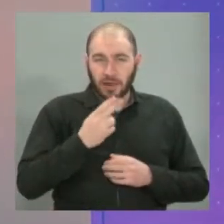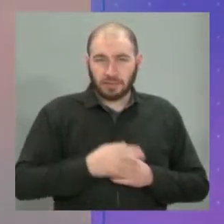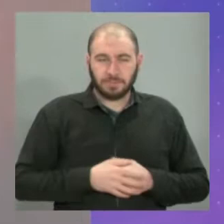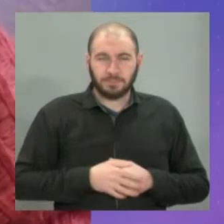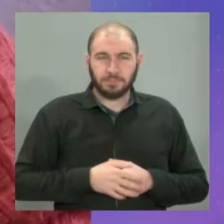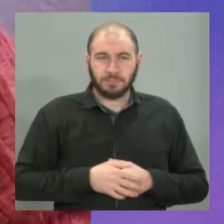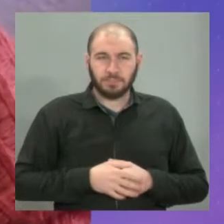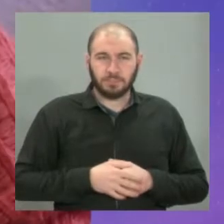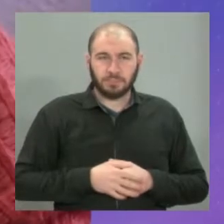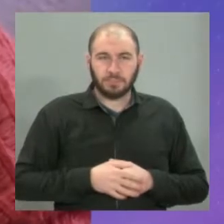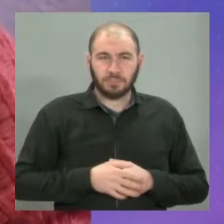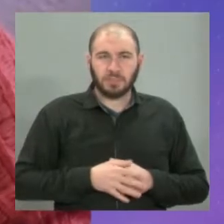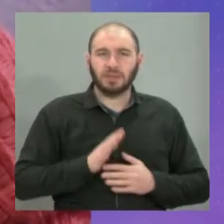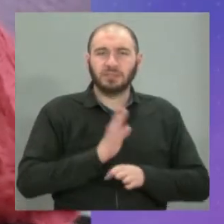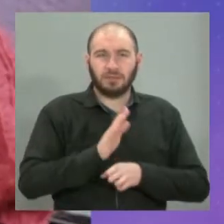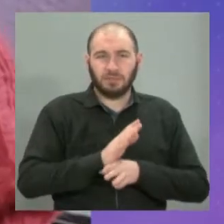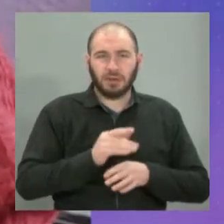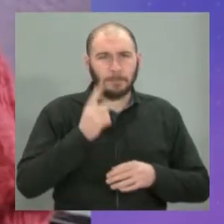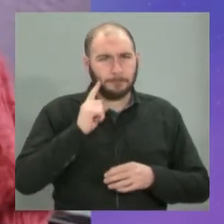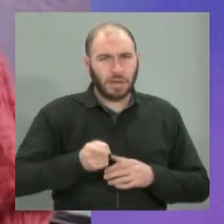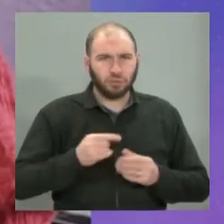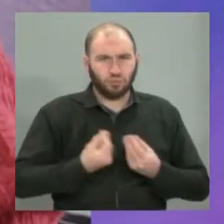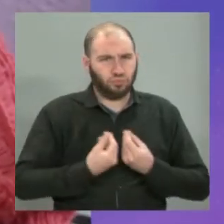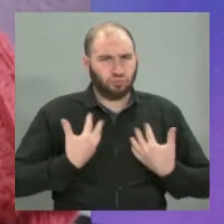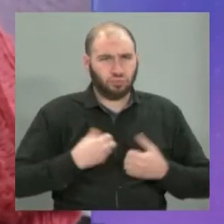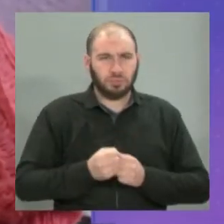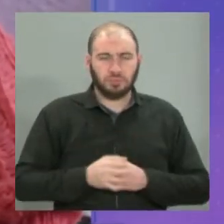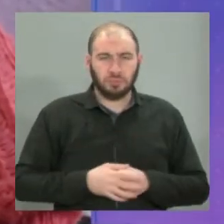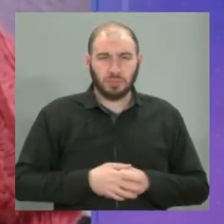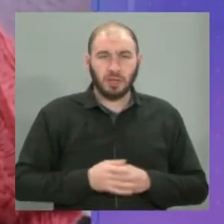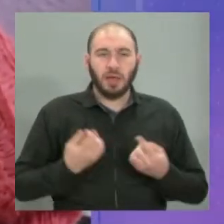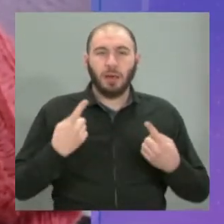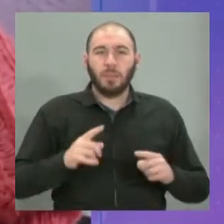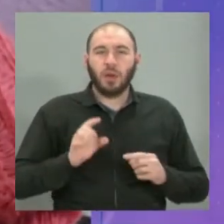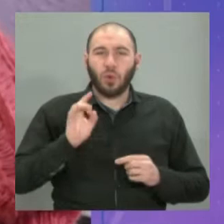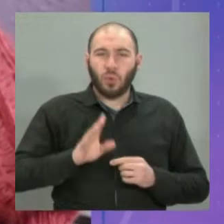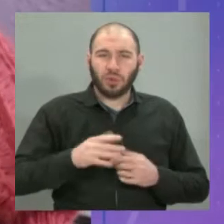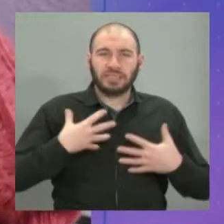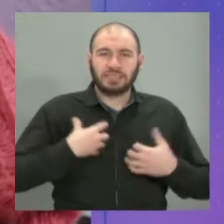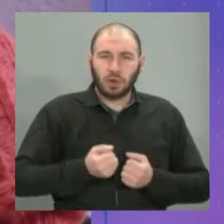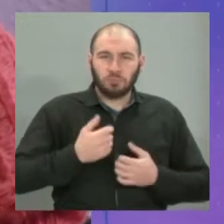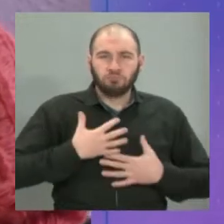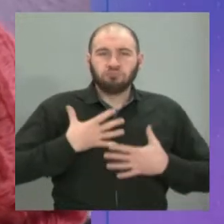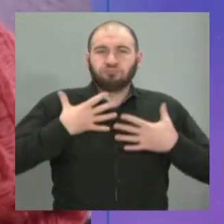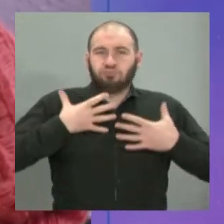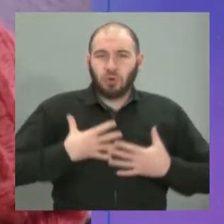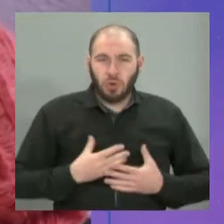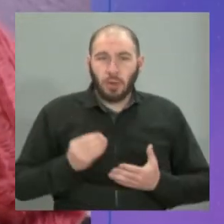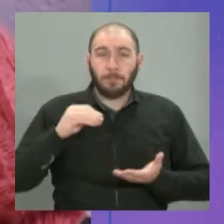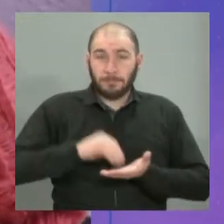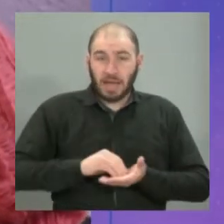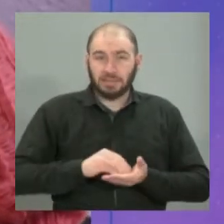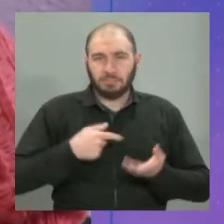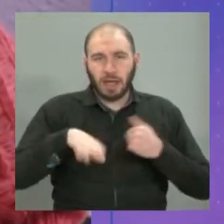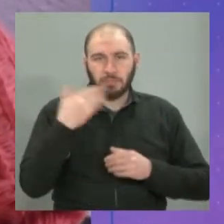cigarrillos implica muchos riesgos para la salud, pero no solamente para la salud respiratoria, que eso es